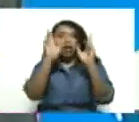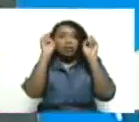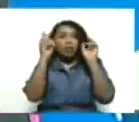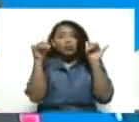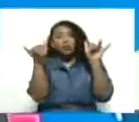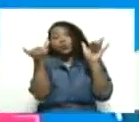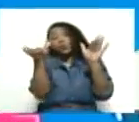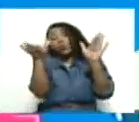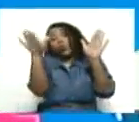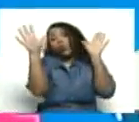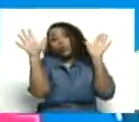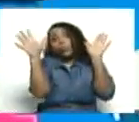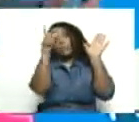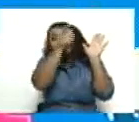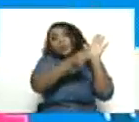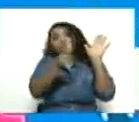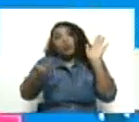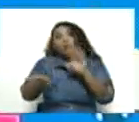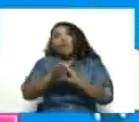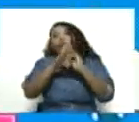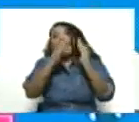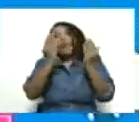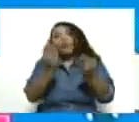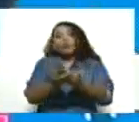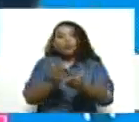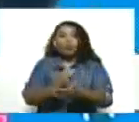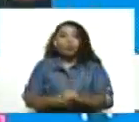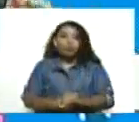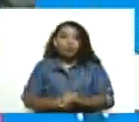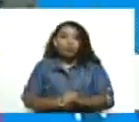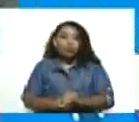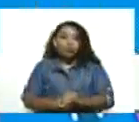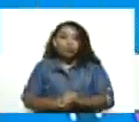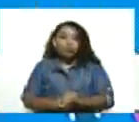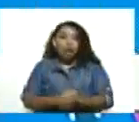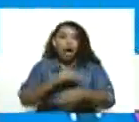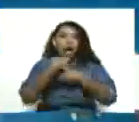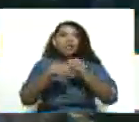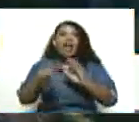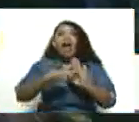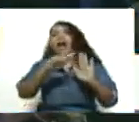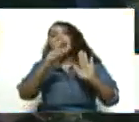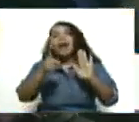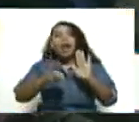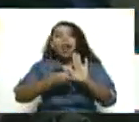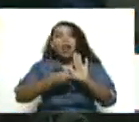supuesta ciudadanía del mundo globalizante globalizada